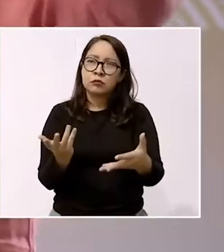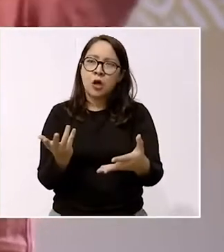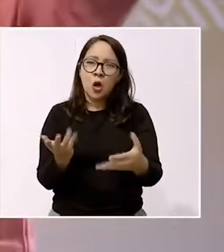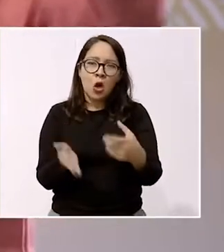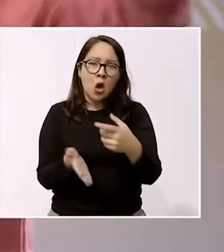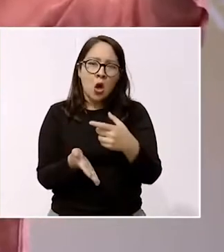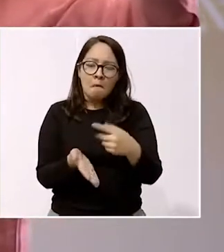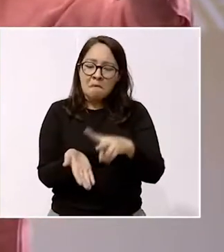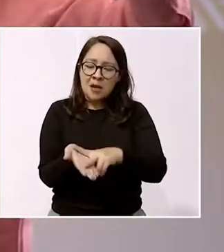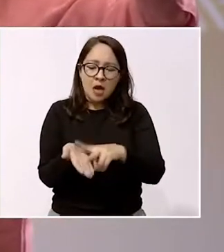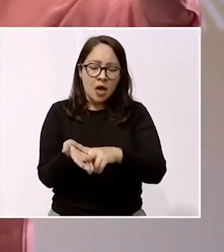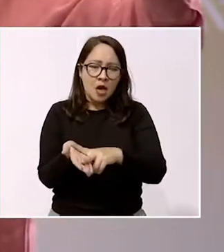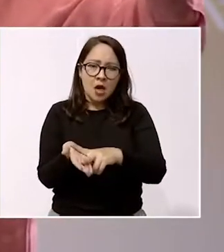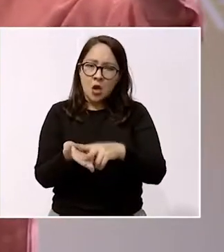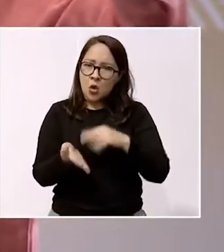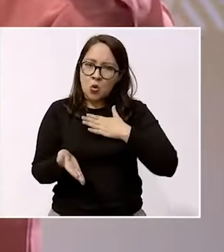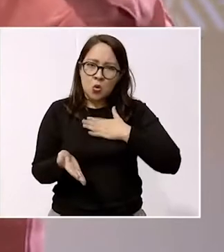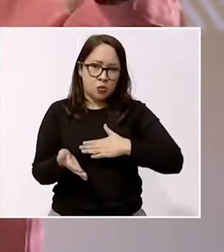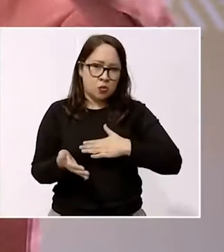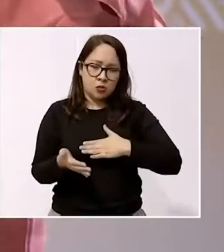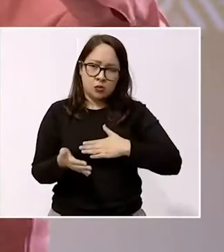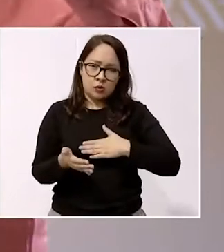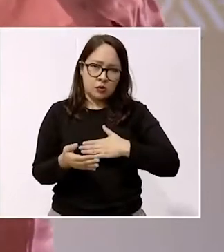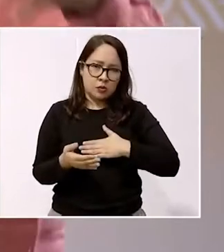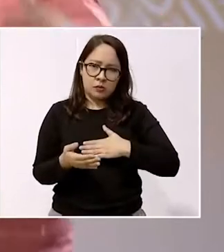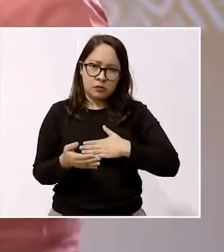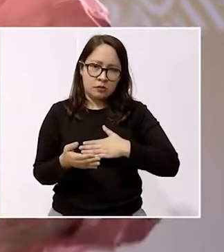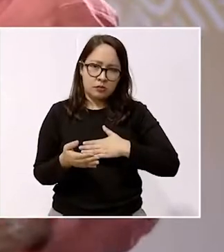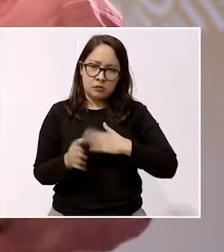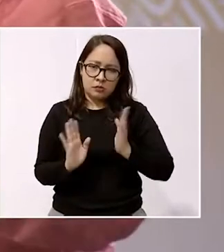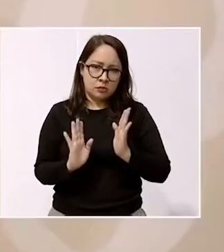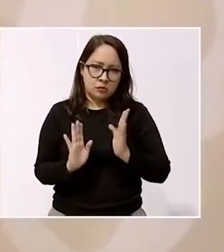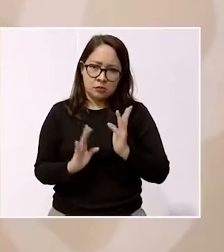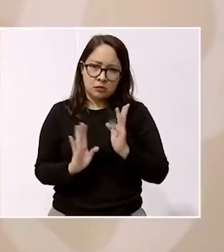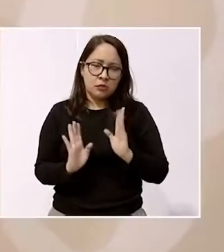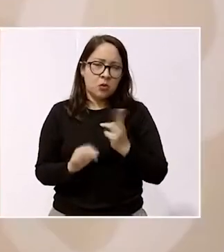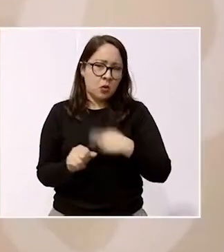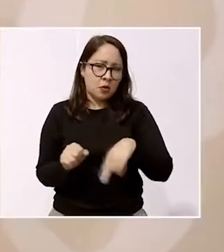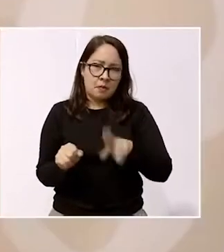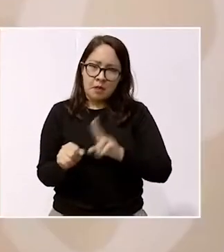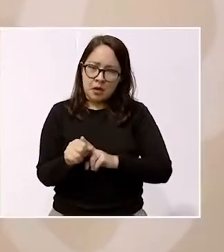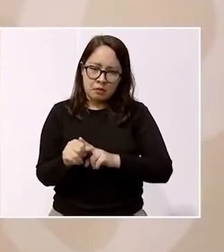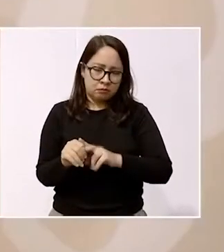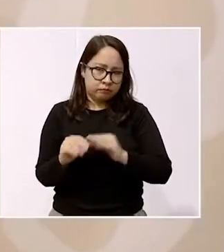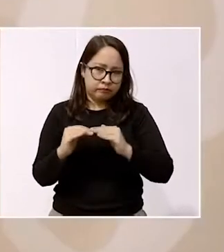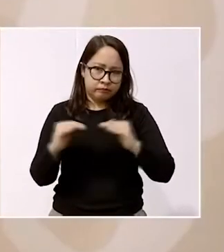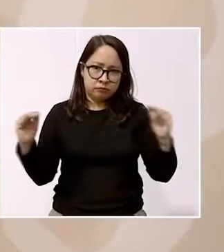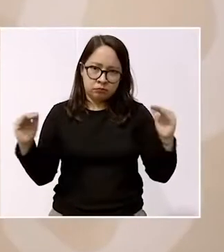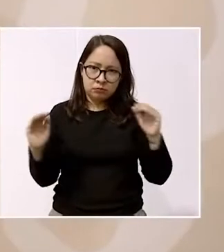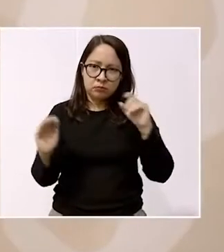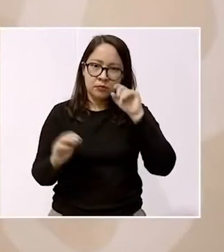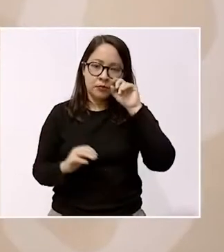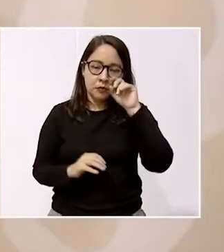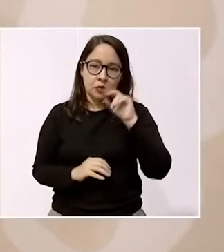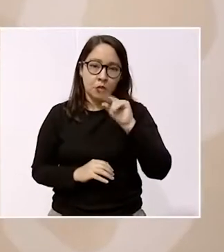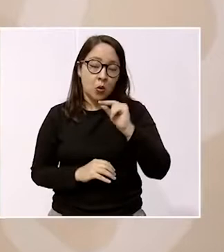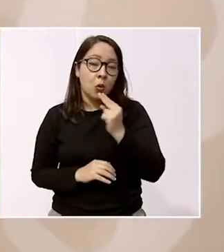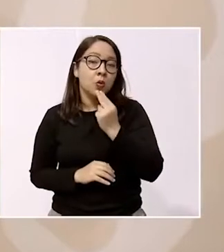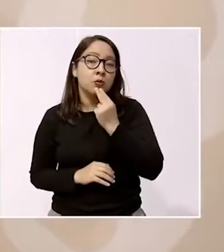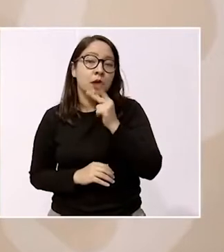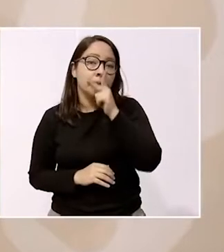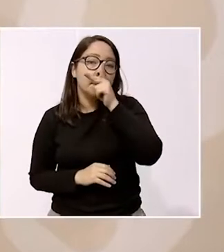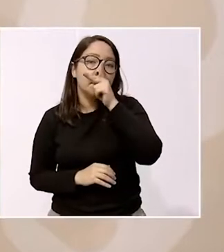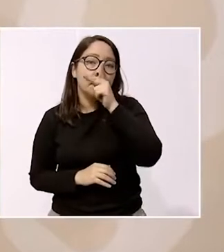con precios justos. No voy a usar la palabra, el